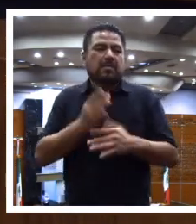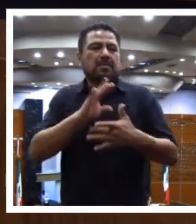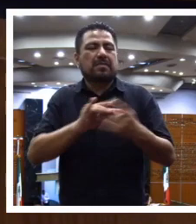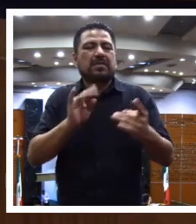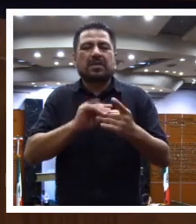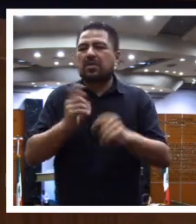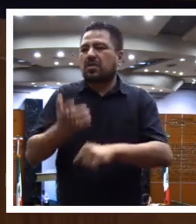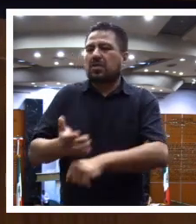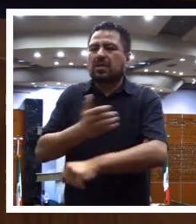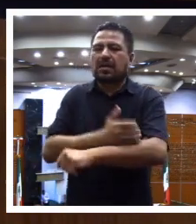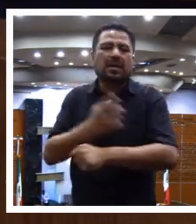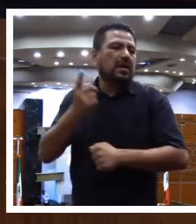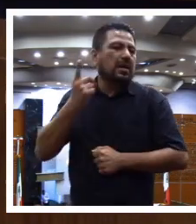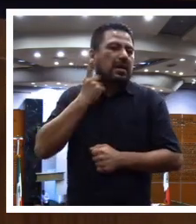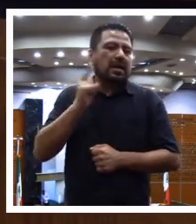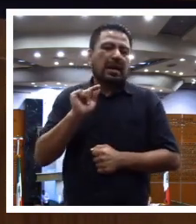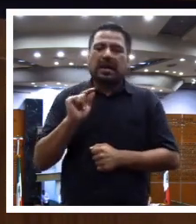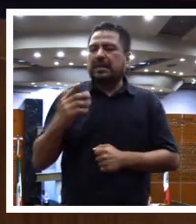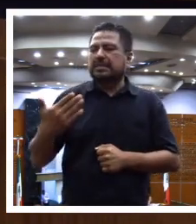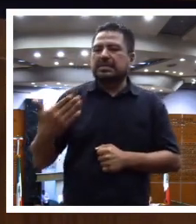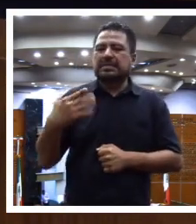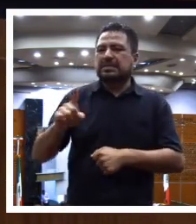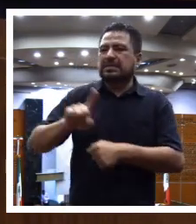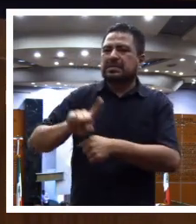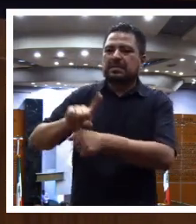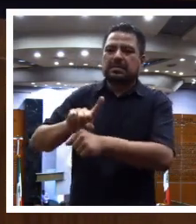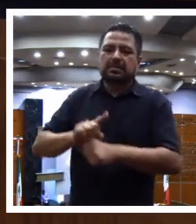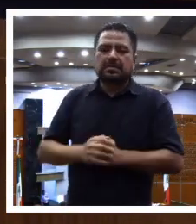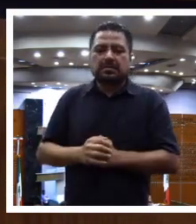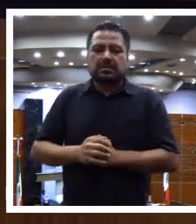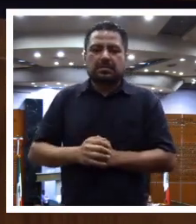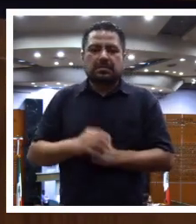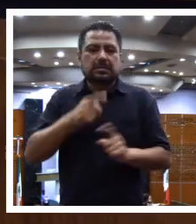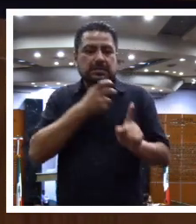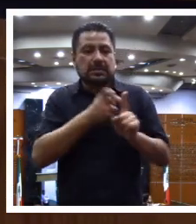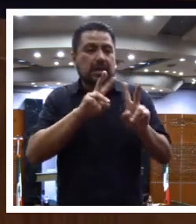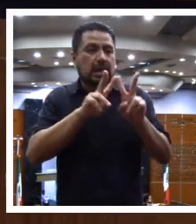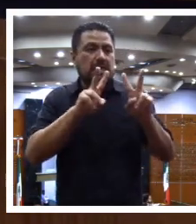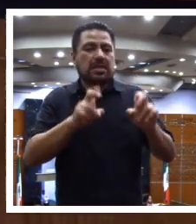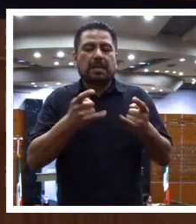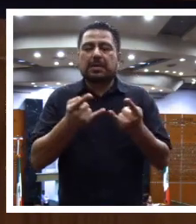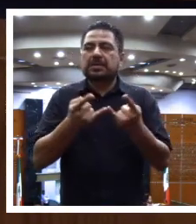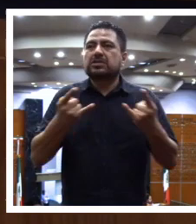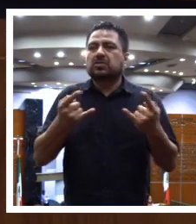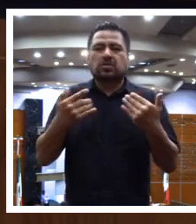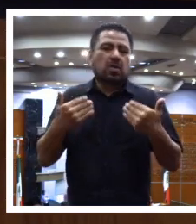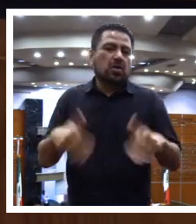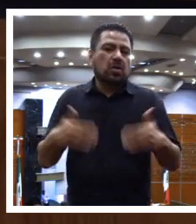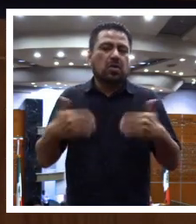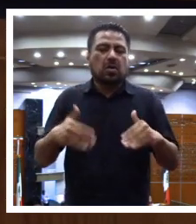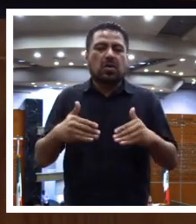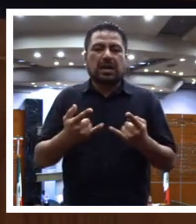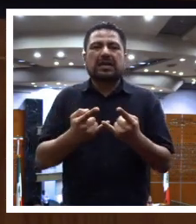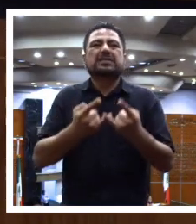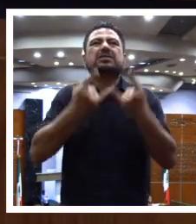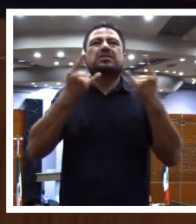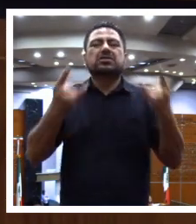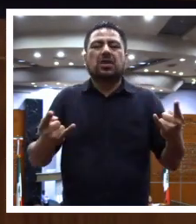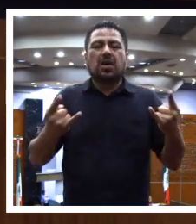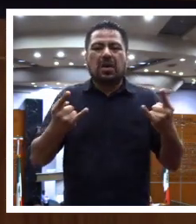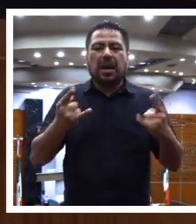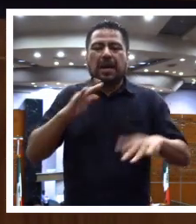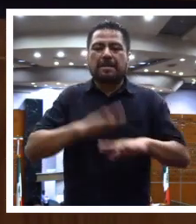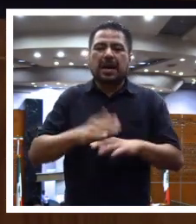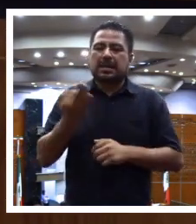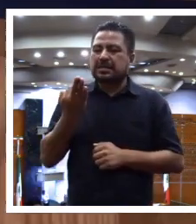compañero diputado hace unos días, es una situación histórica. E histórica es